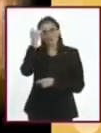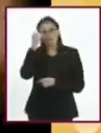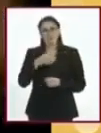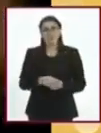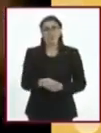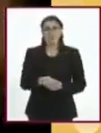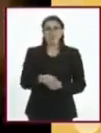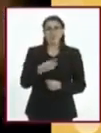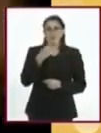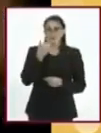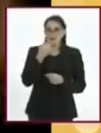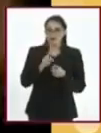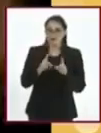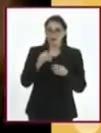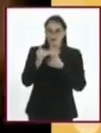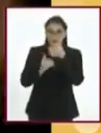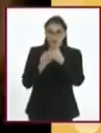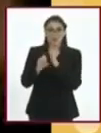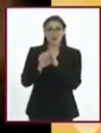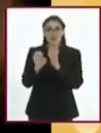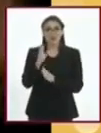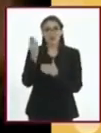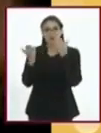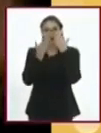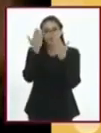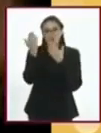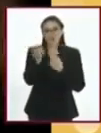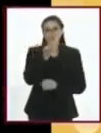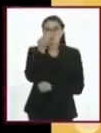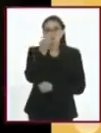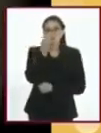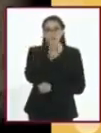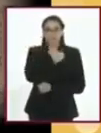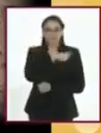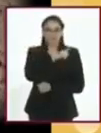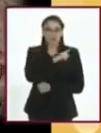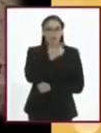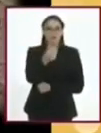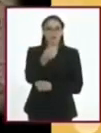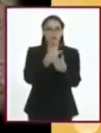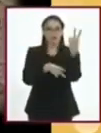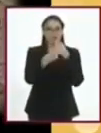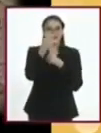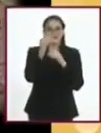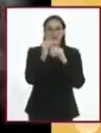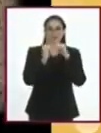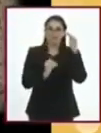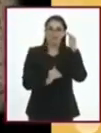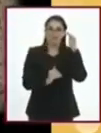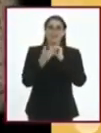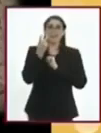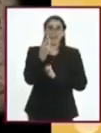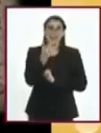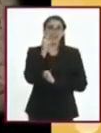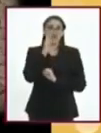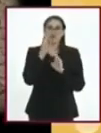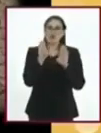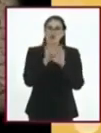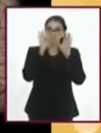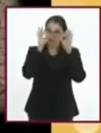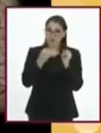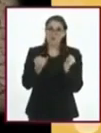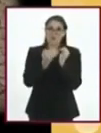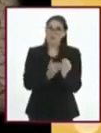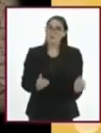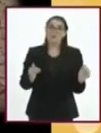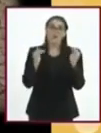en indicadores como educación, salud y nivel de ingresos. Esta situación reproduce las condiciones de inequidad y marginación